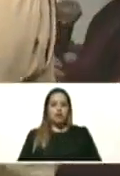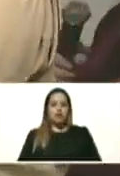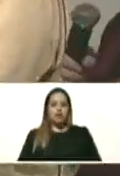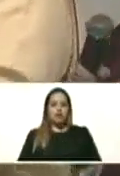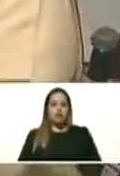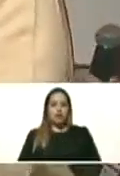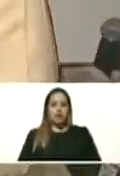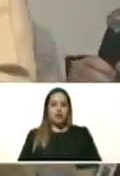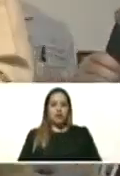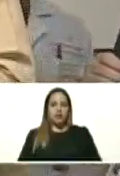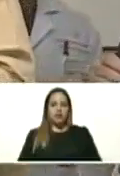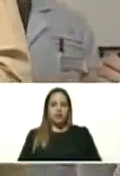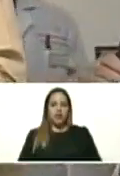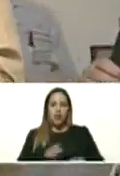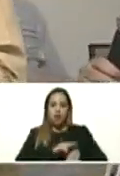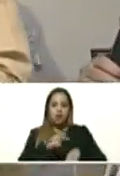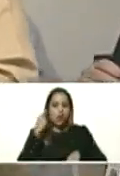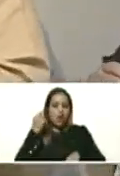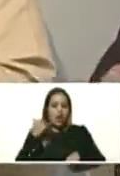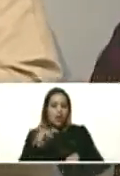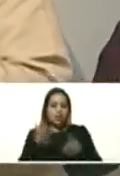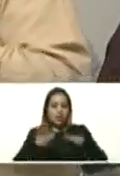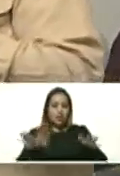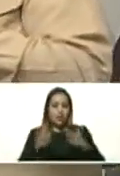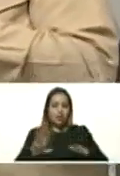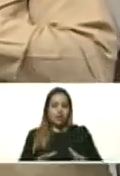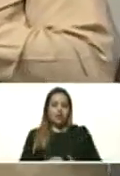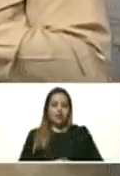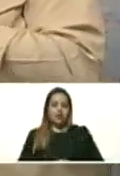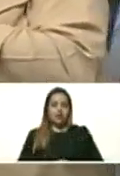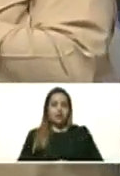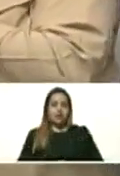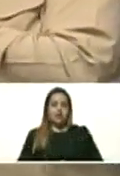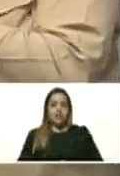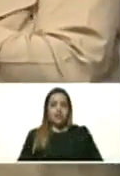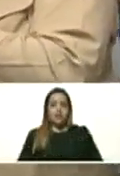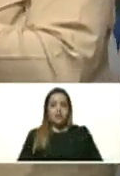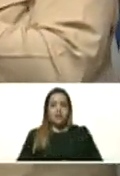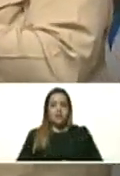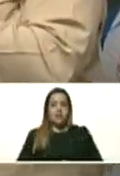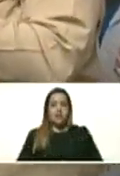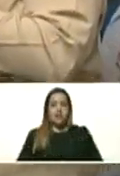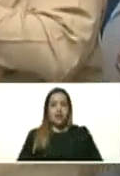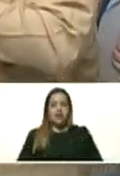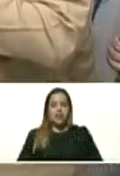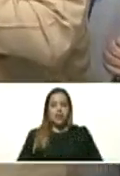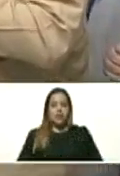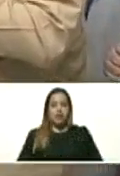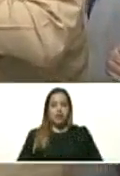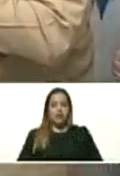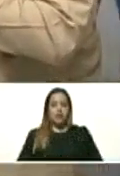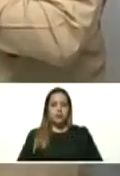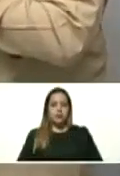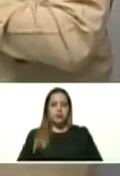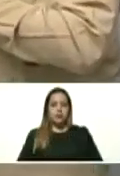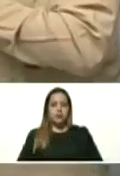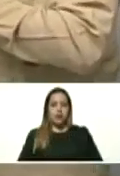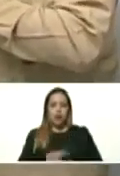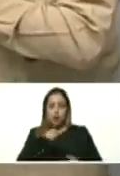Viviremos en la doctora Urdaneta y llegó la Navidad con la doctora Urdaneta. Sí, señor. Mira qué belleza, ¿ah? Este es el consultorio de